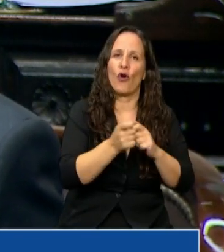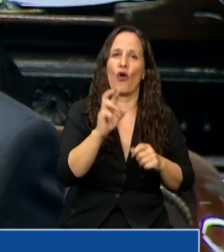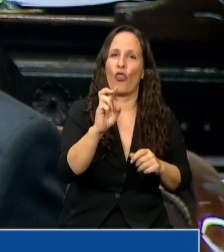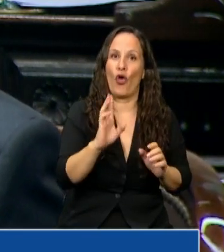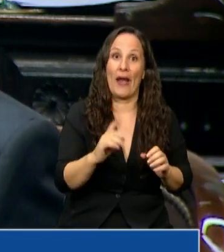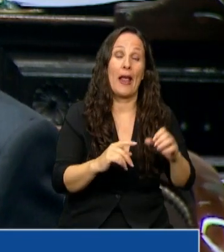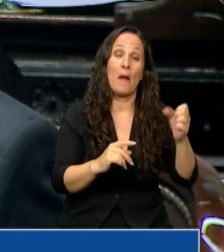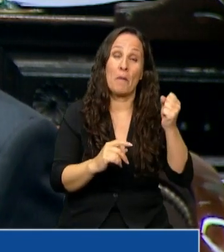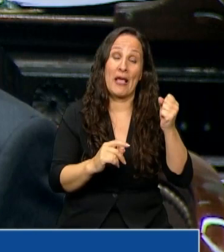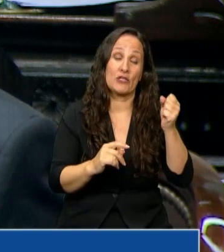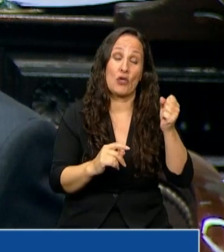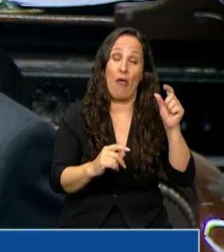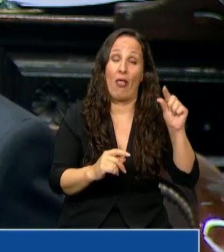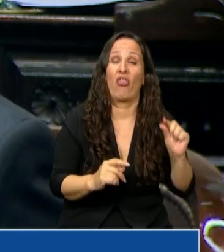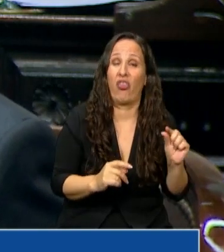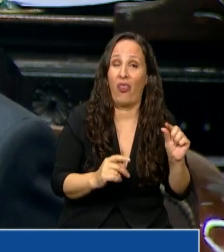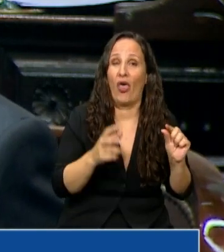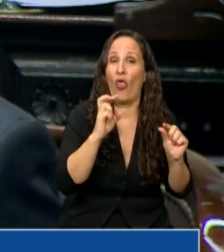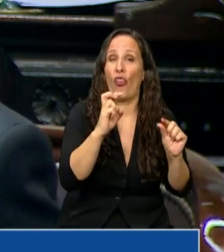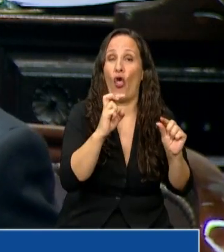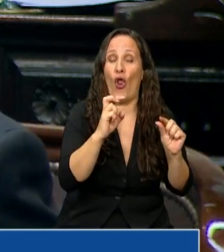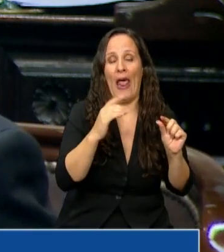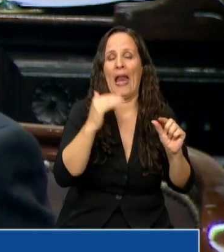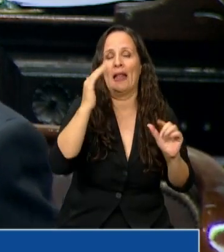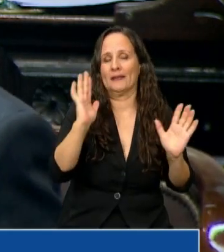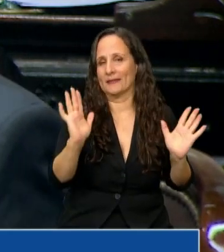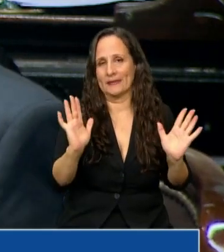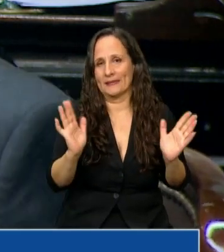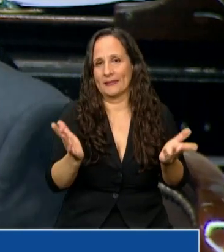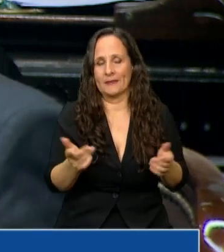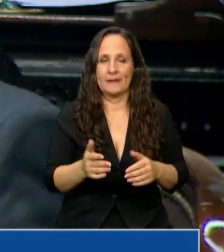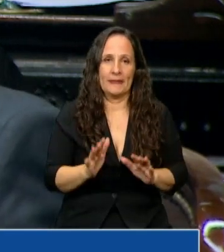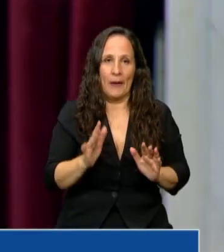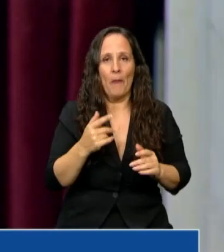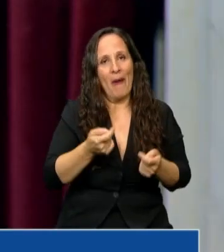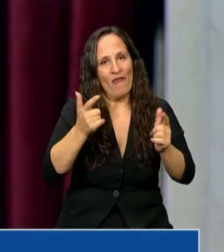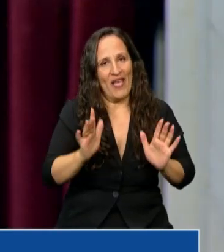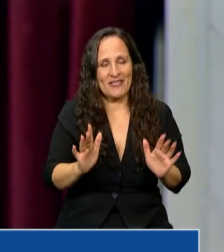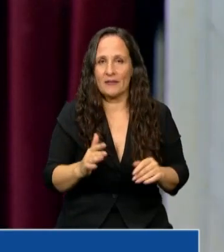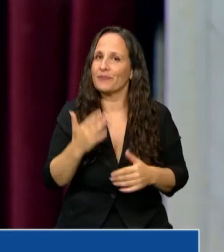peso pulverizado más de lo que está. Gracias, señor presidente.